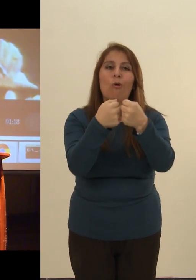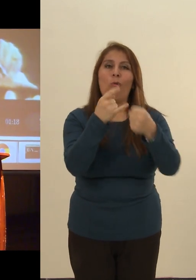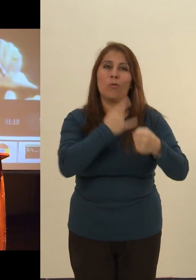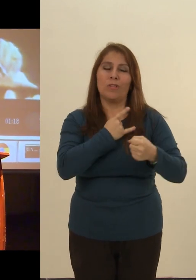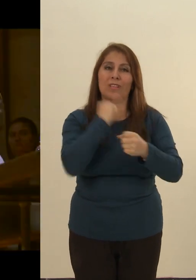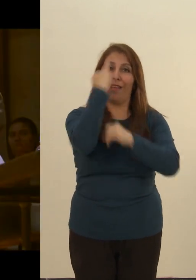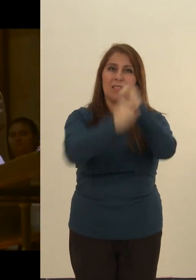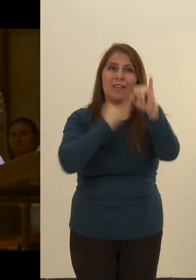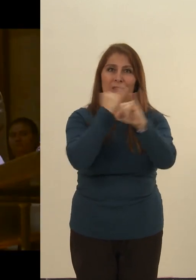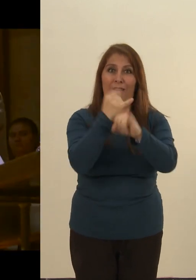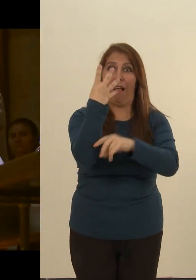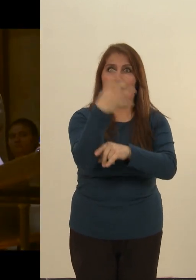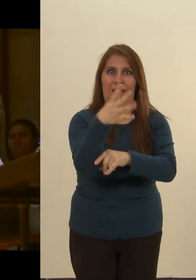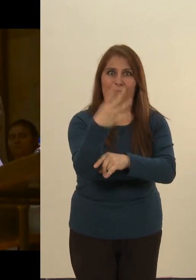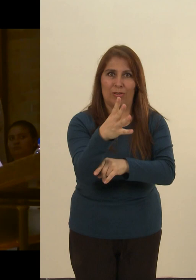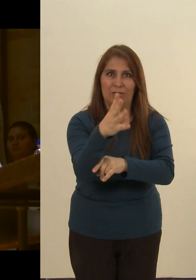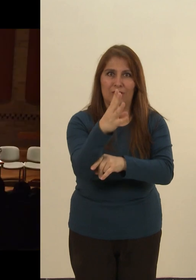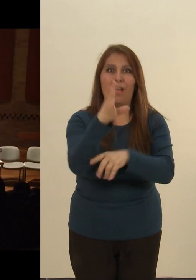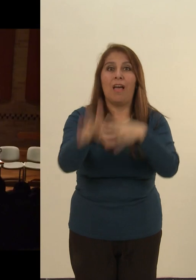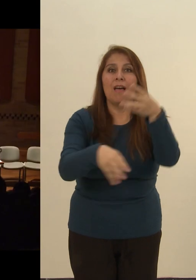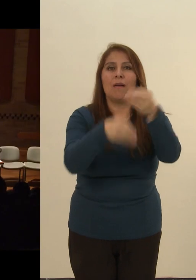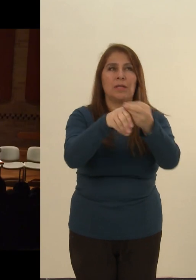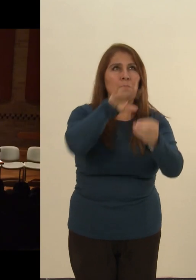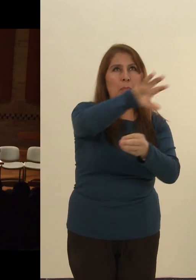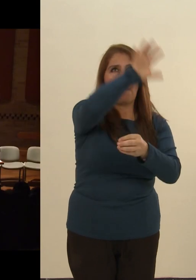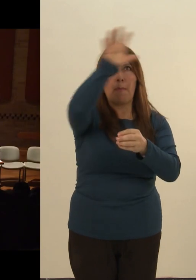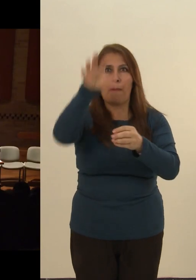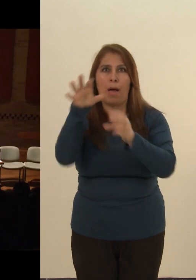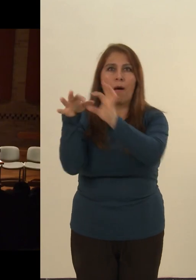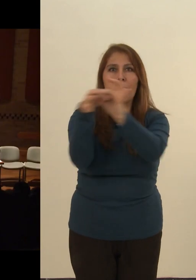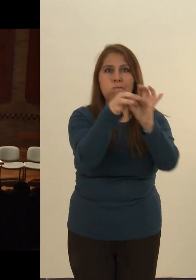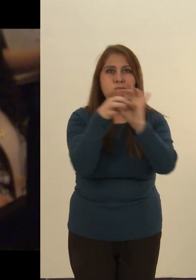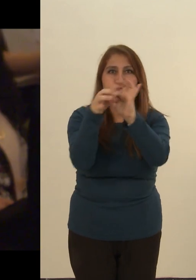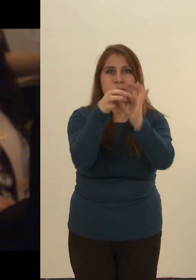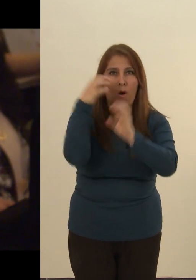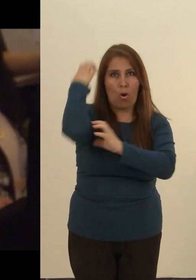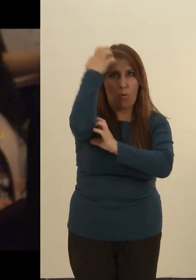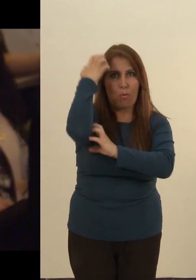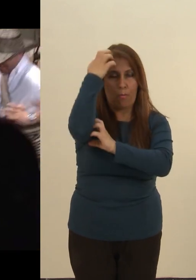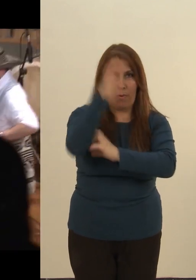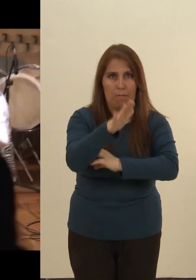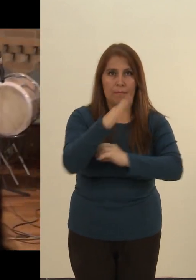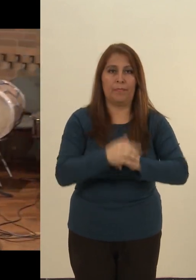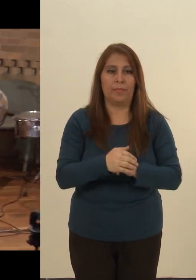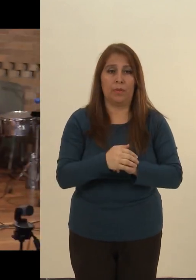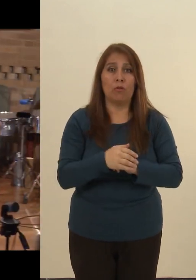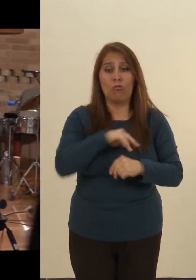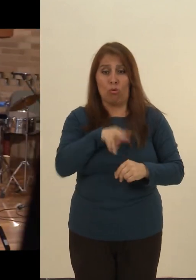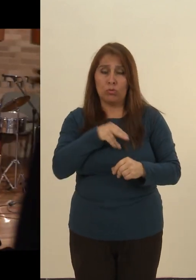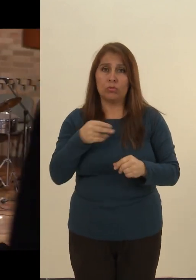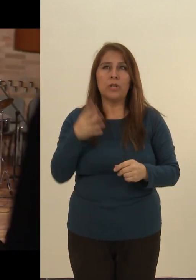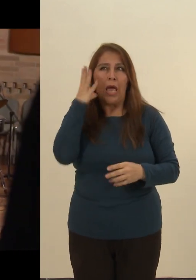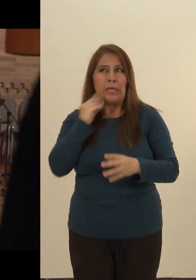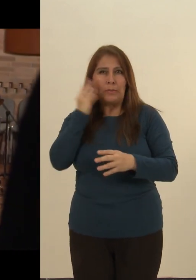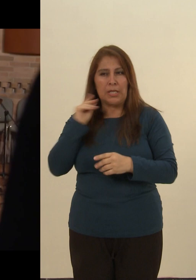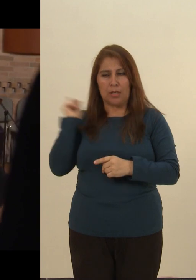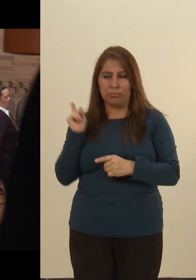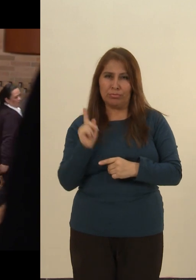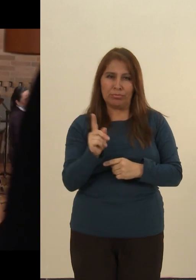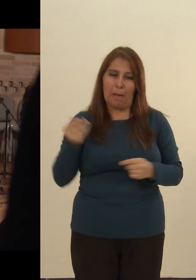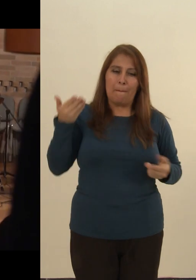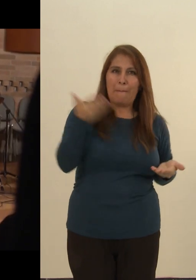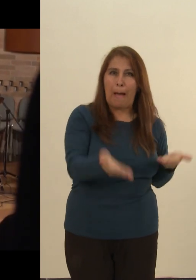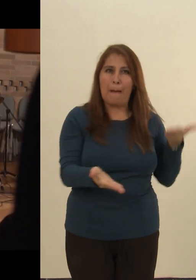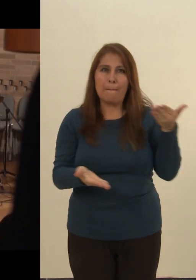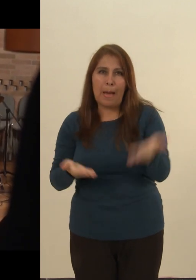y en un consorcio con 14 universidades internacionales, donde estamos aportando ese desarrollo